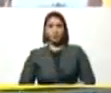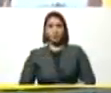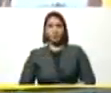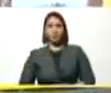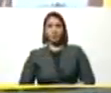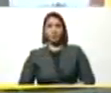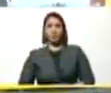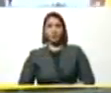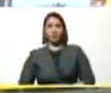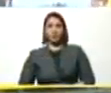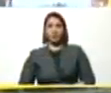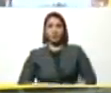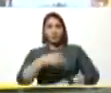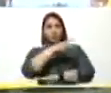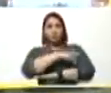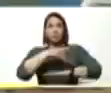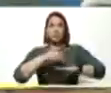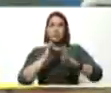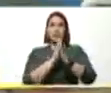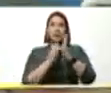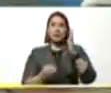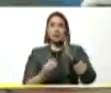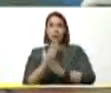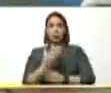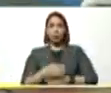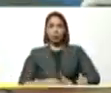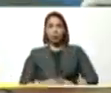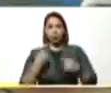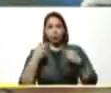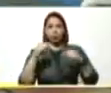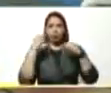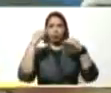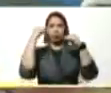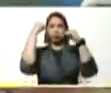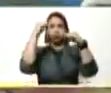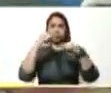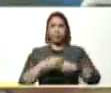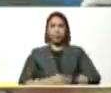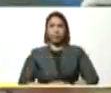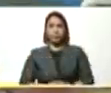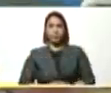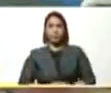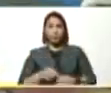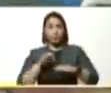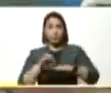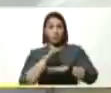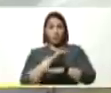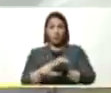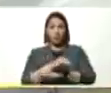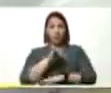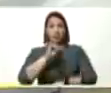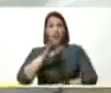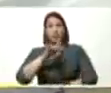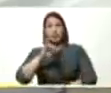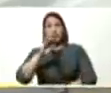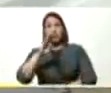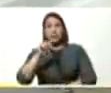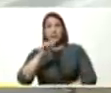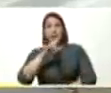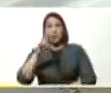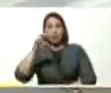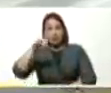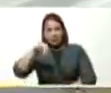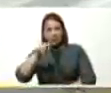Cercado, parroquia Santa Rosa, urbanismo Terraza del Este, municipio Iribarri. Y hoy me encuentro,